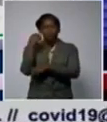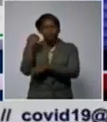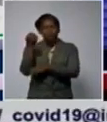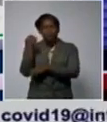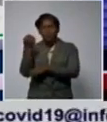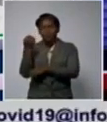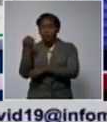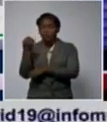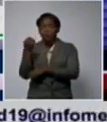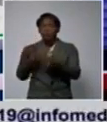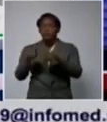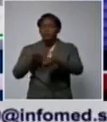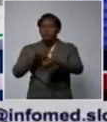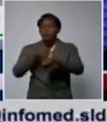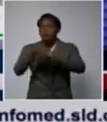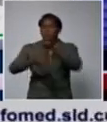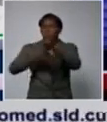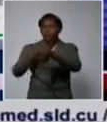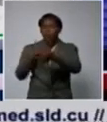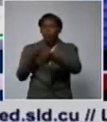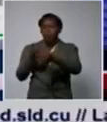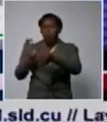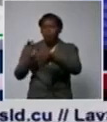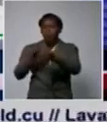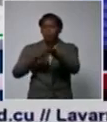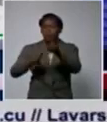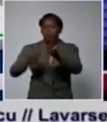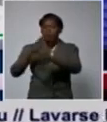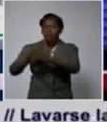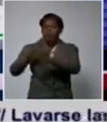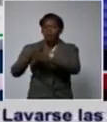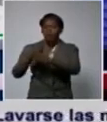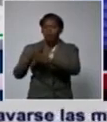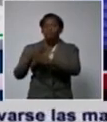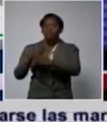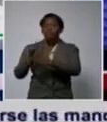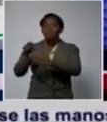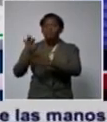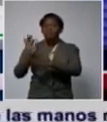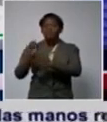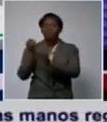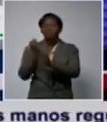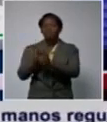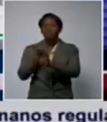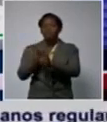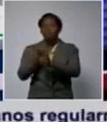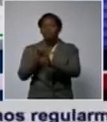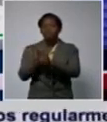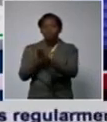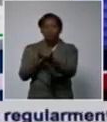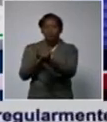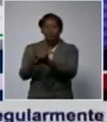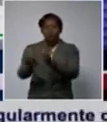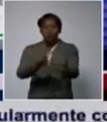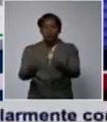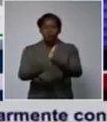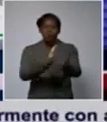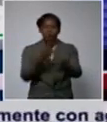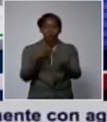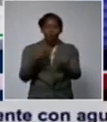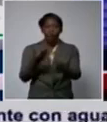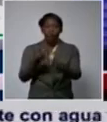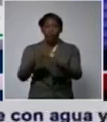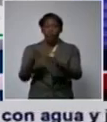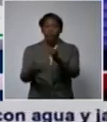que en estos momentos Santiago de Cuba trabaja para revertir el comportamiento desfavorable con el incremento de nuevos casos confirmados